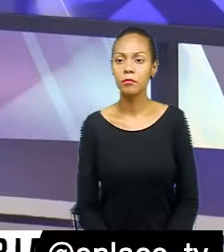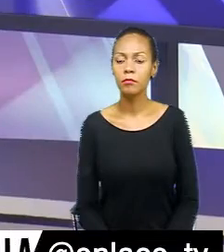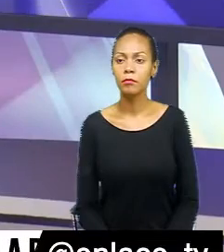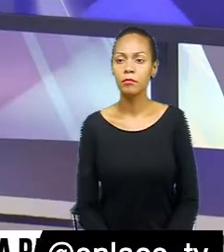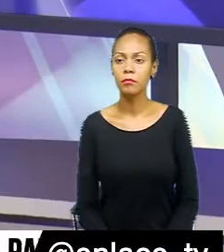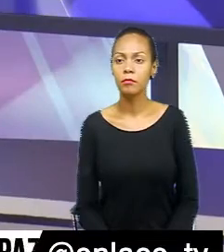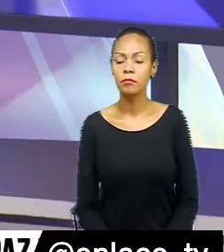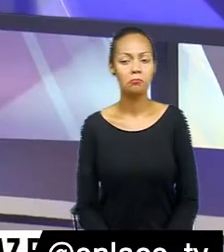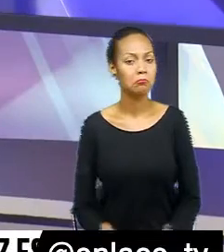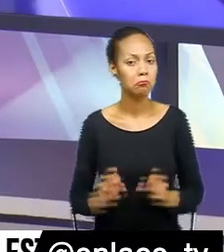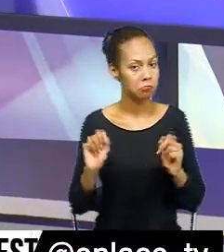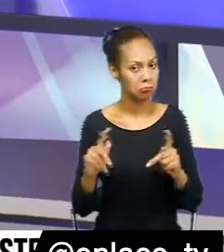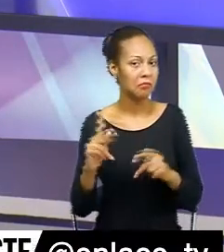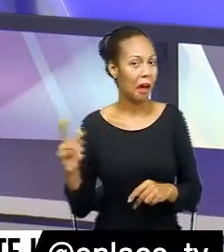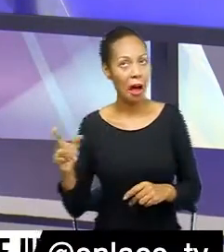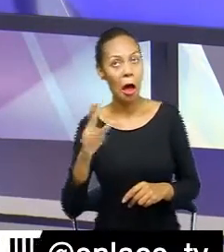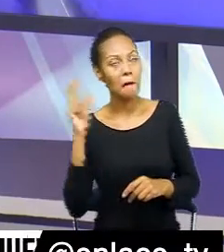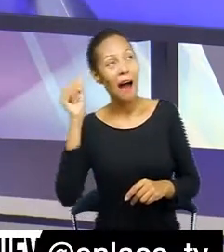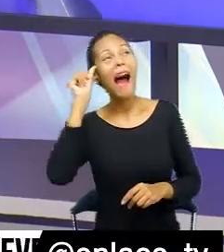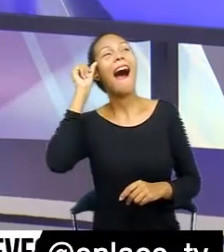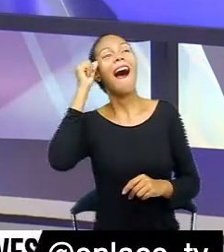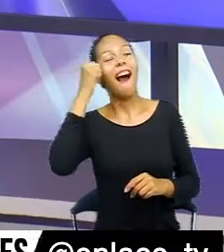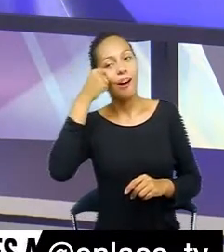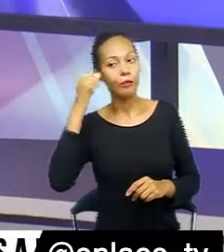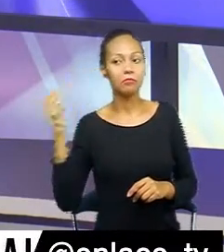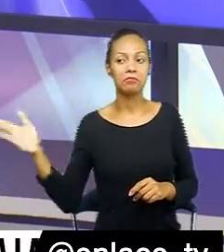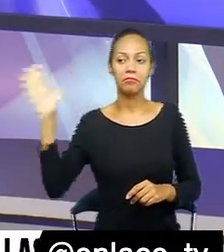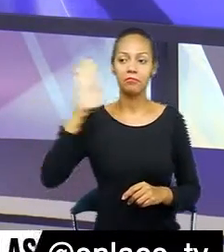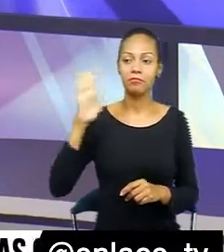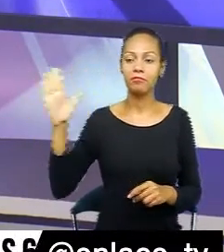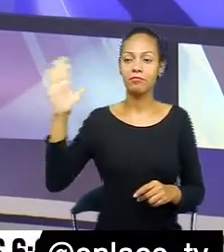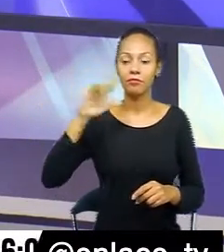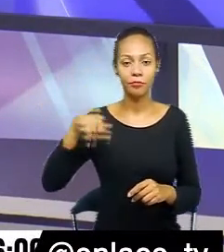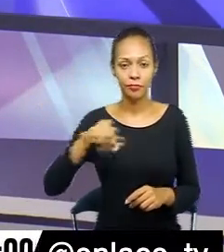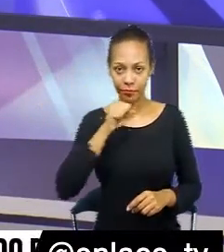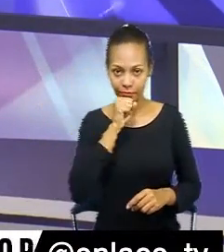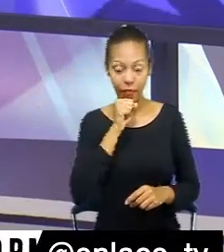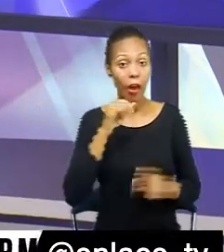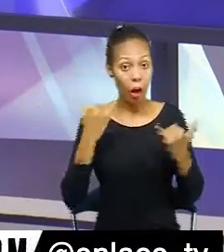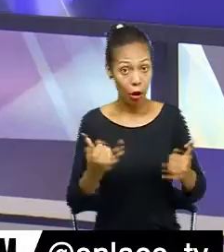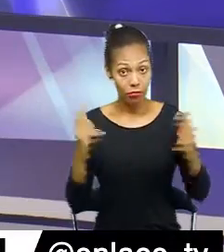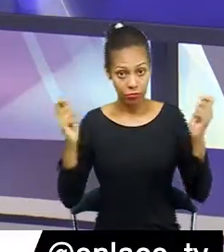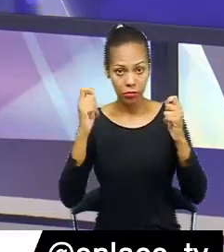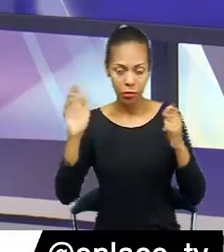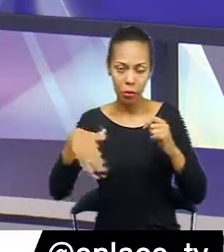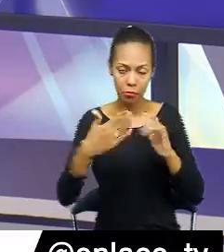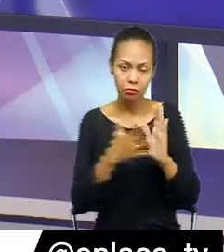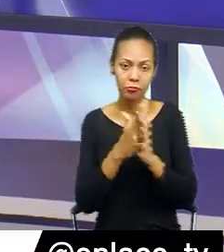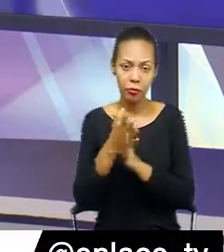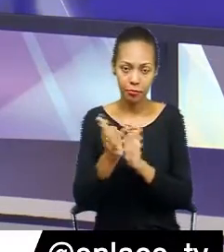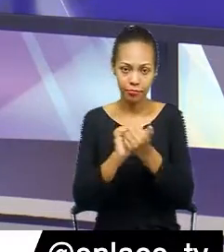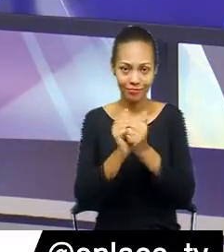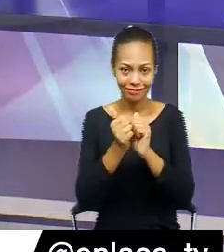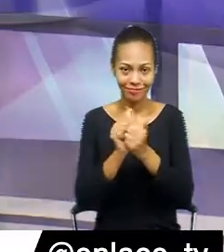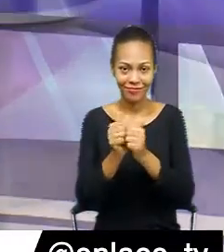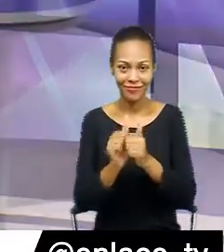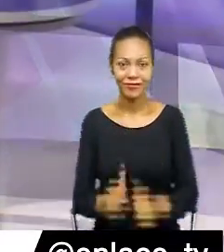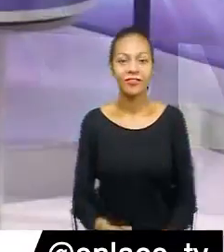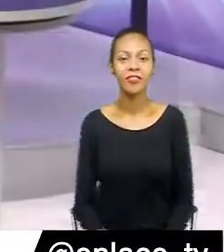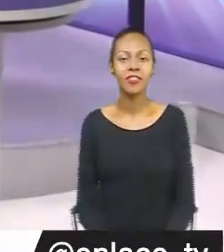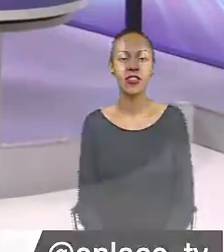Un breve repaso de la información importante de las últimas horas en nuestra ciudad. Hacemos una pausa. Al regresar, información deportiva.